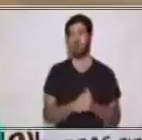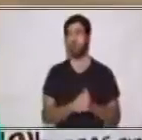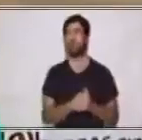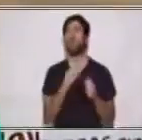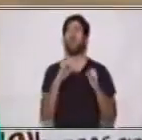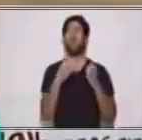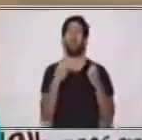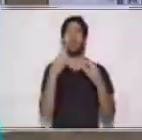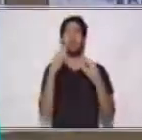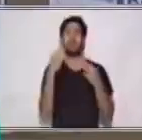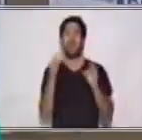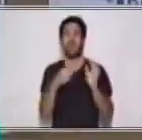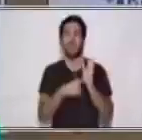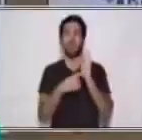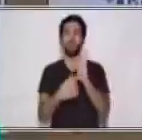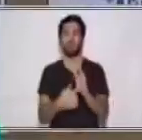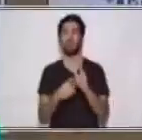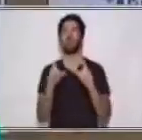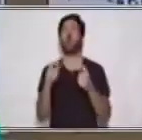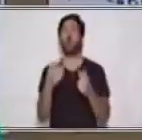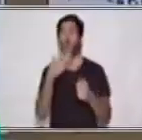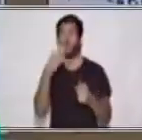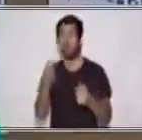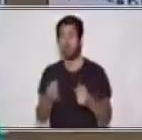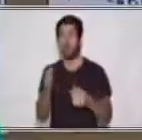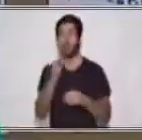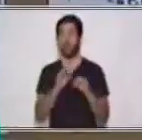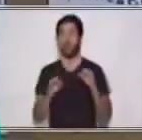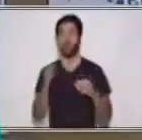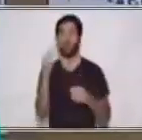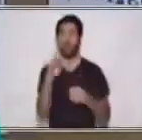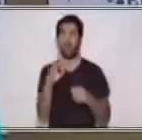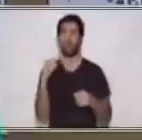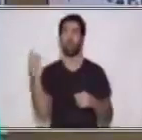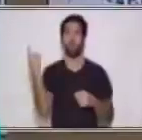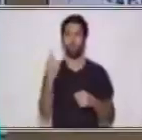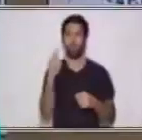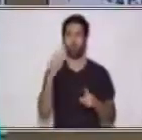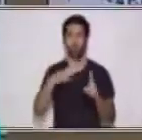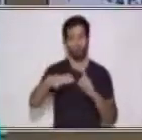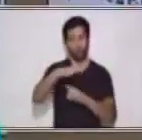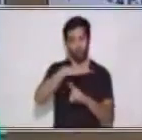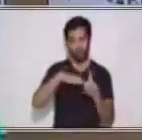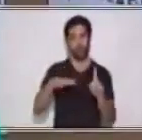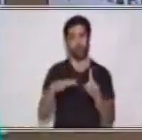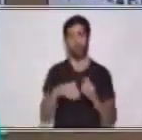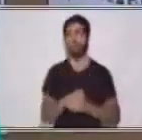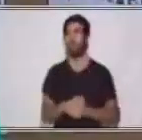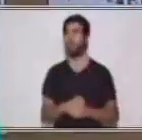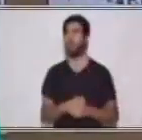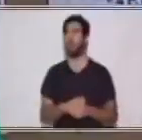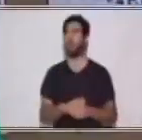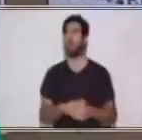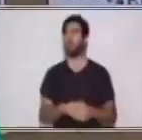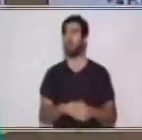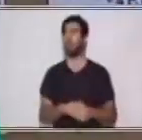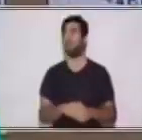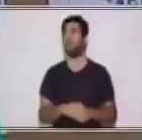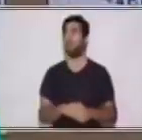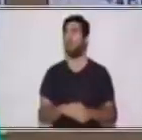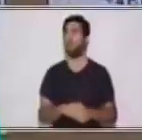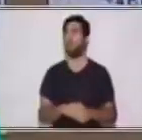tratan de reproducir la realidad basados en hechos, como vimos en el punto de vista objetivo. ¿Y qué nos